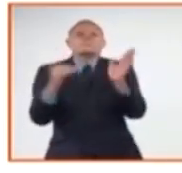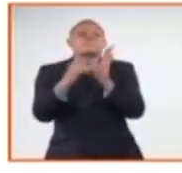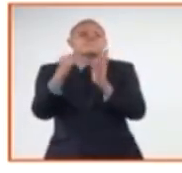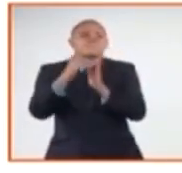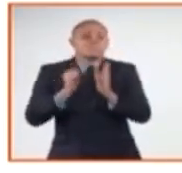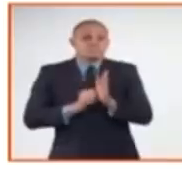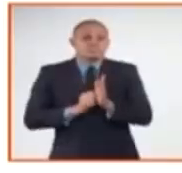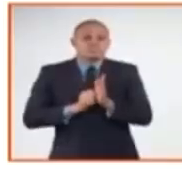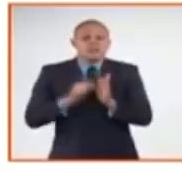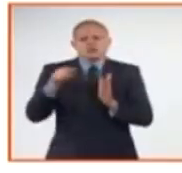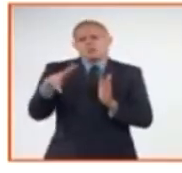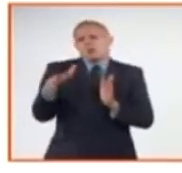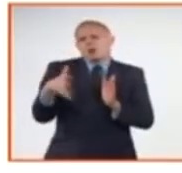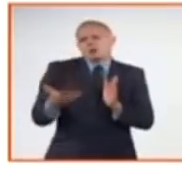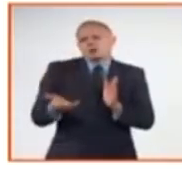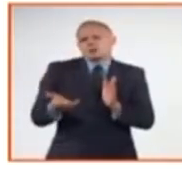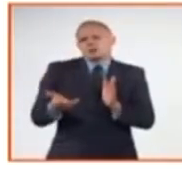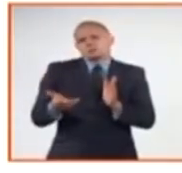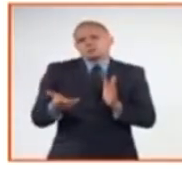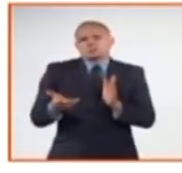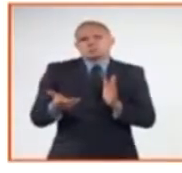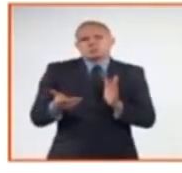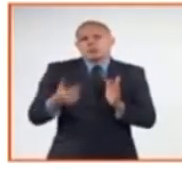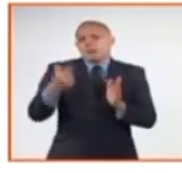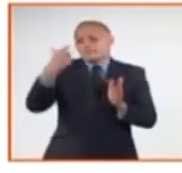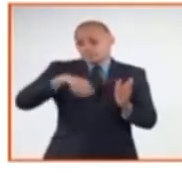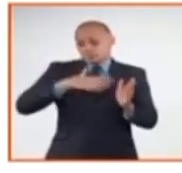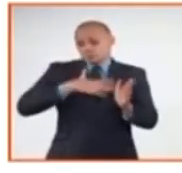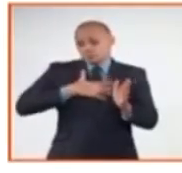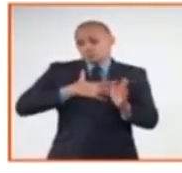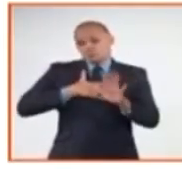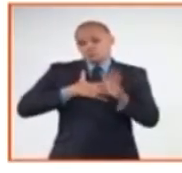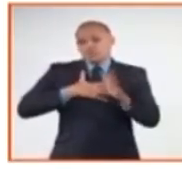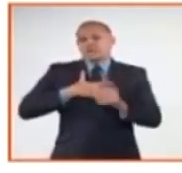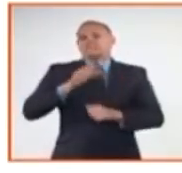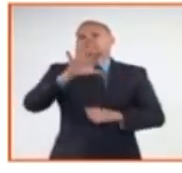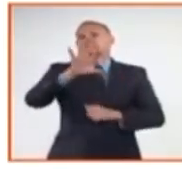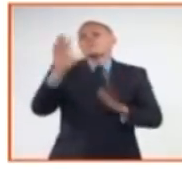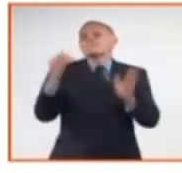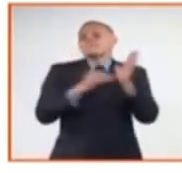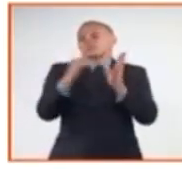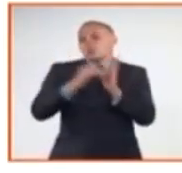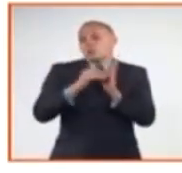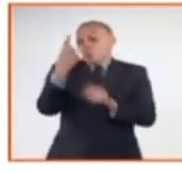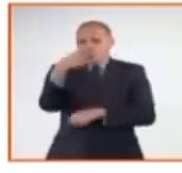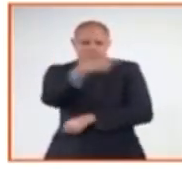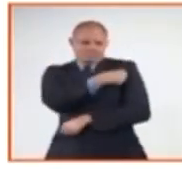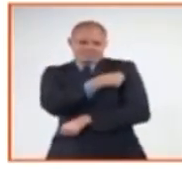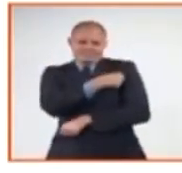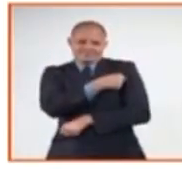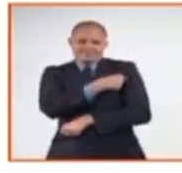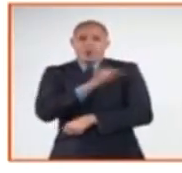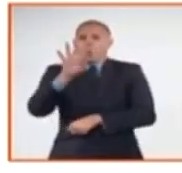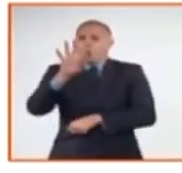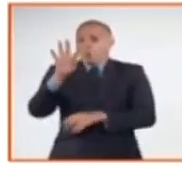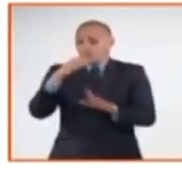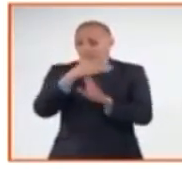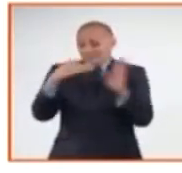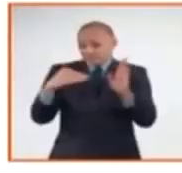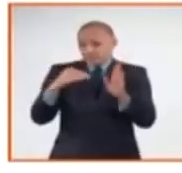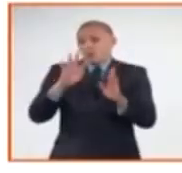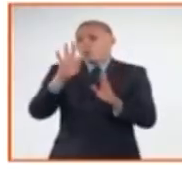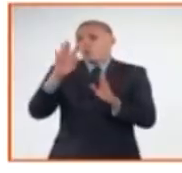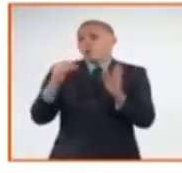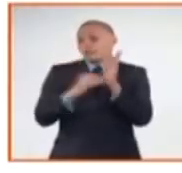millones y tanto ha recibido una dosis cuatro y medio segunda dosis tercera dosis y aquí me detengo un minutito porque